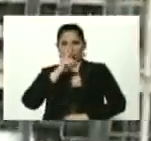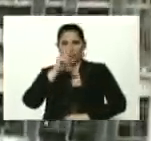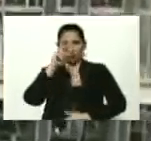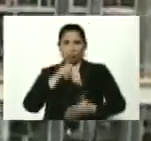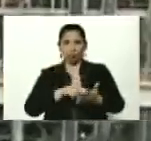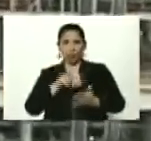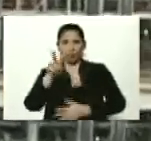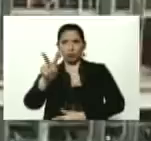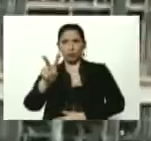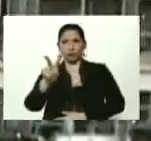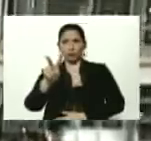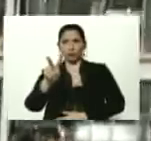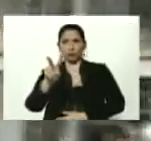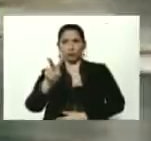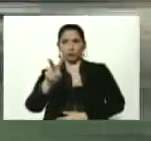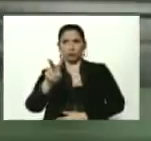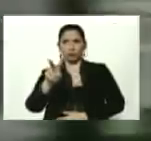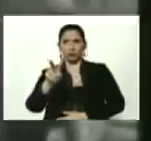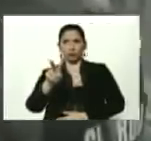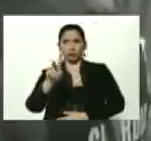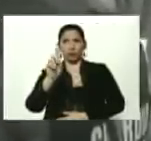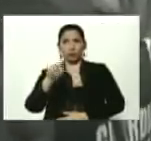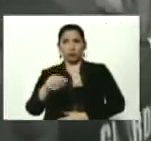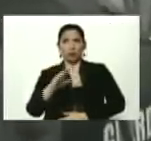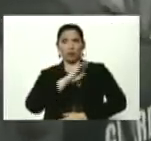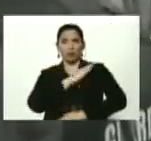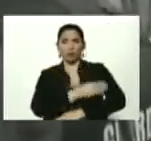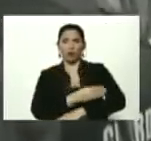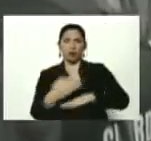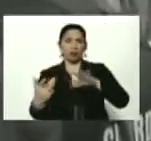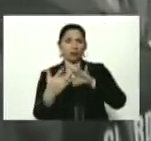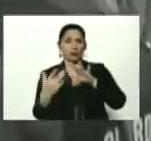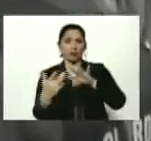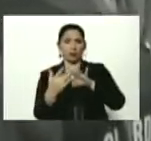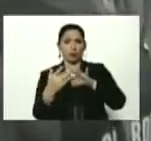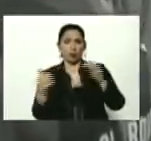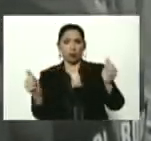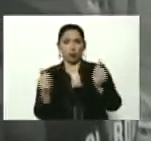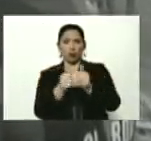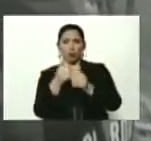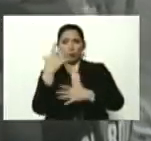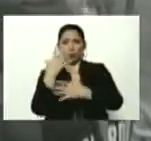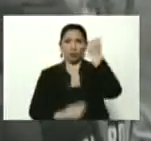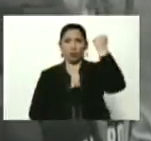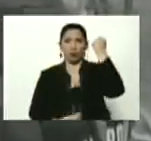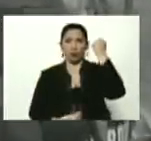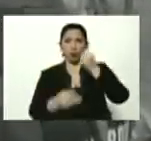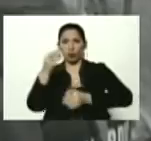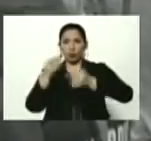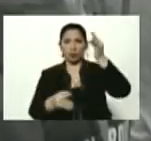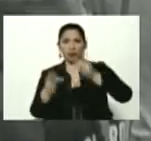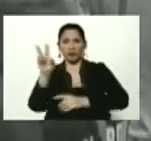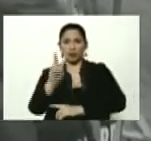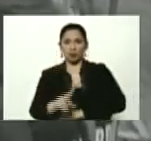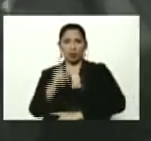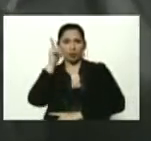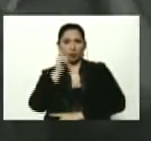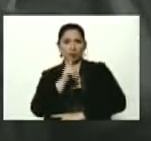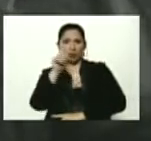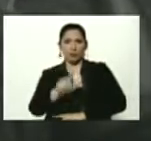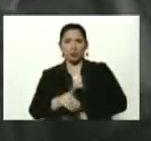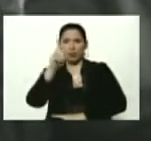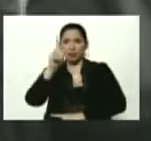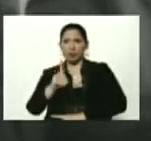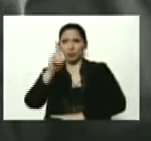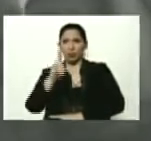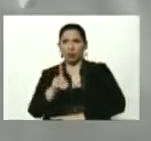2002. Tiene fuertes vínculos con el prófugo de la justicia venezolana, Leopoldo López, y el diputado Henry